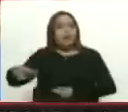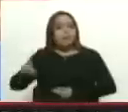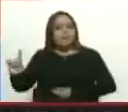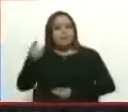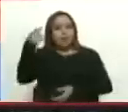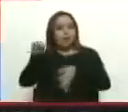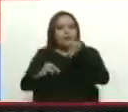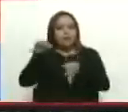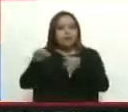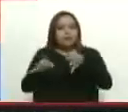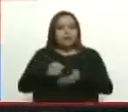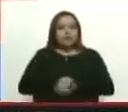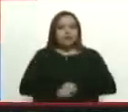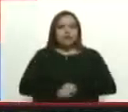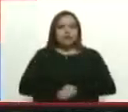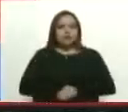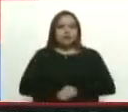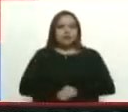les conviene